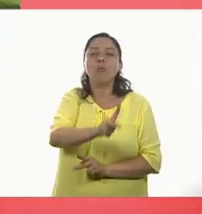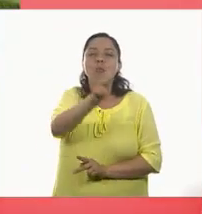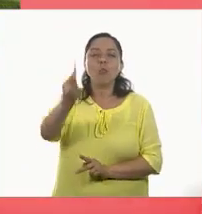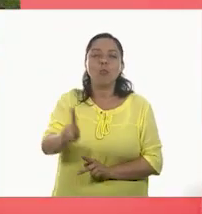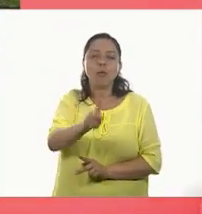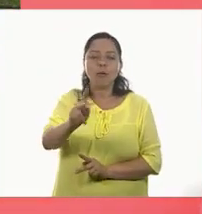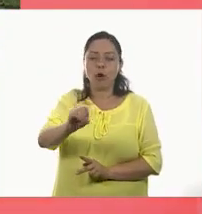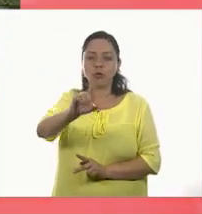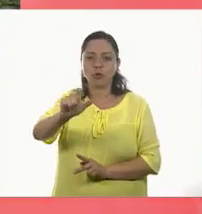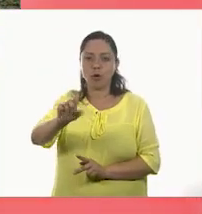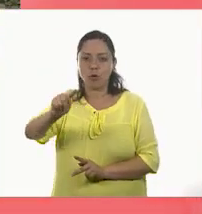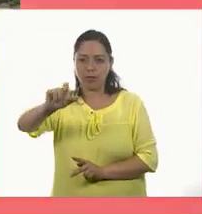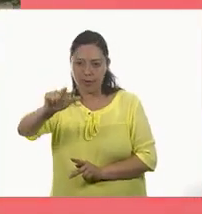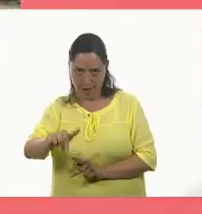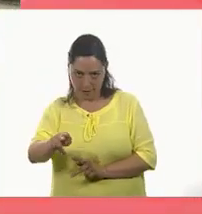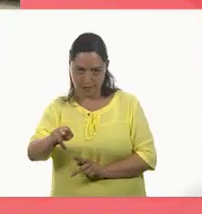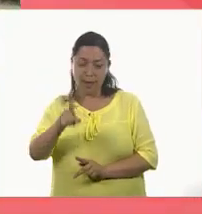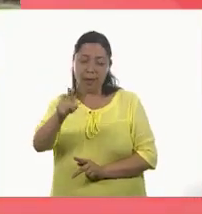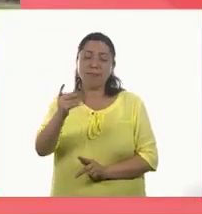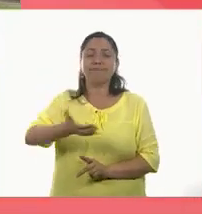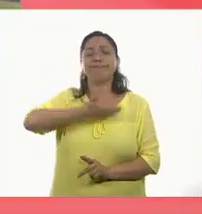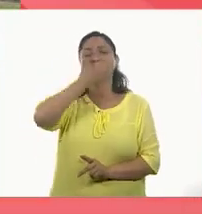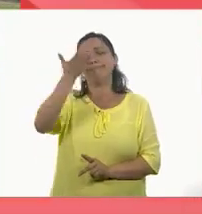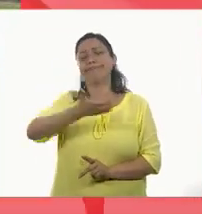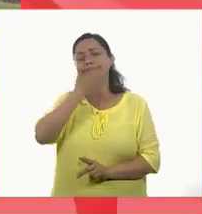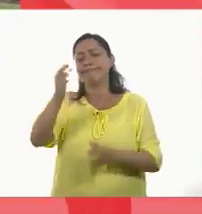de tradición y arte.